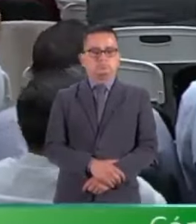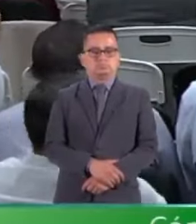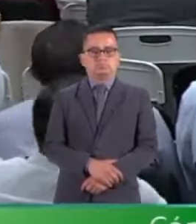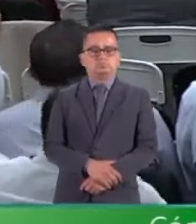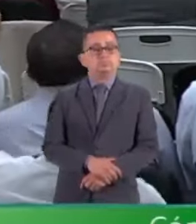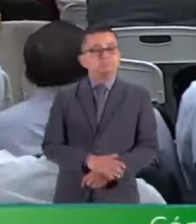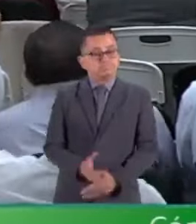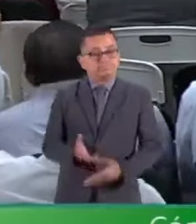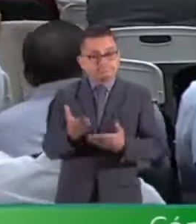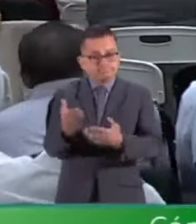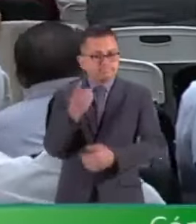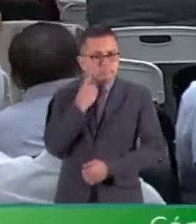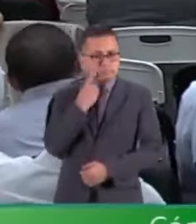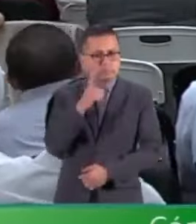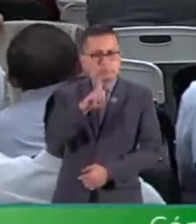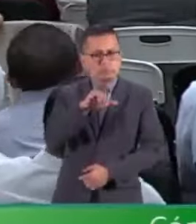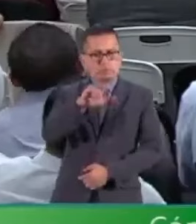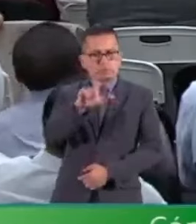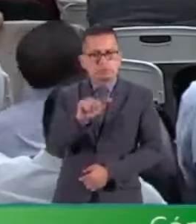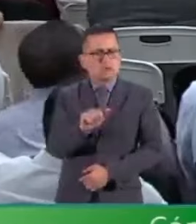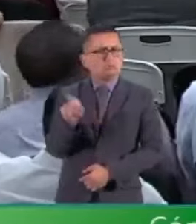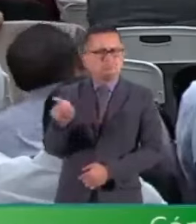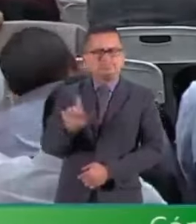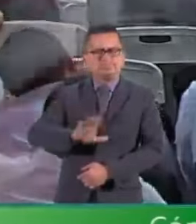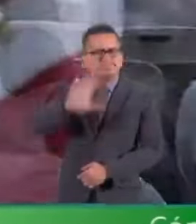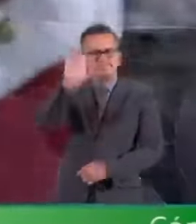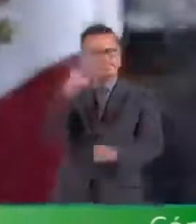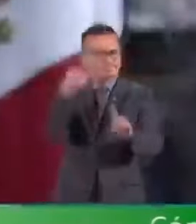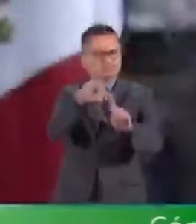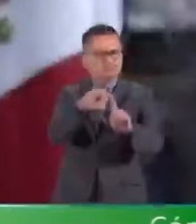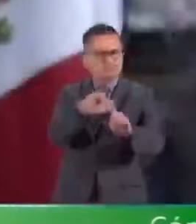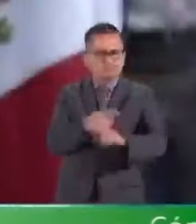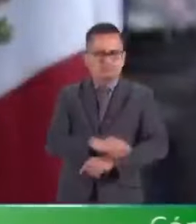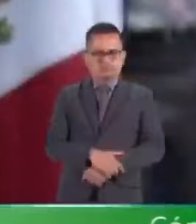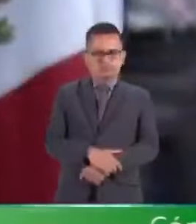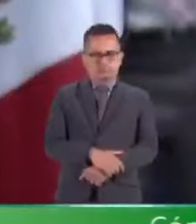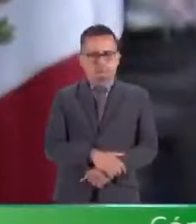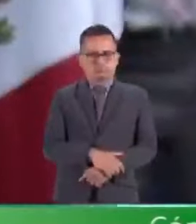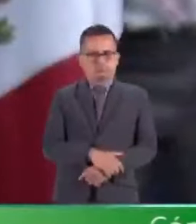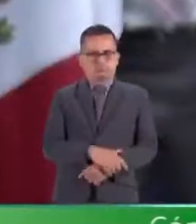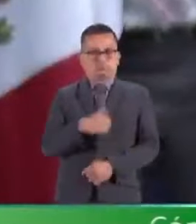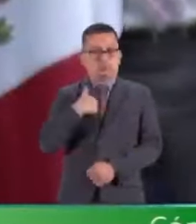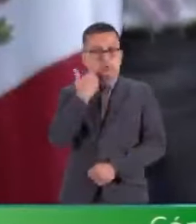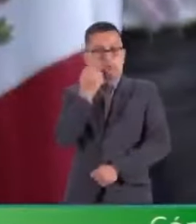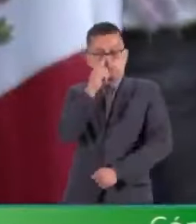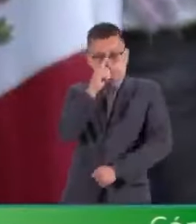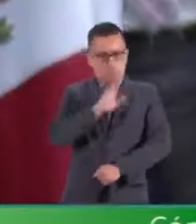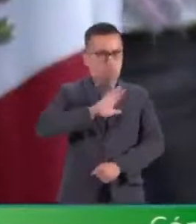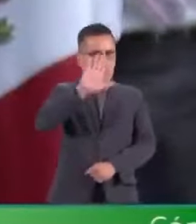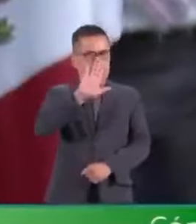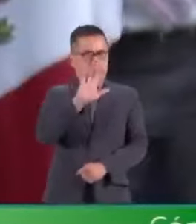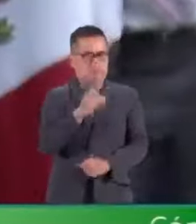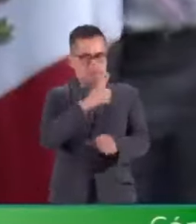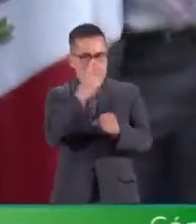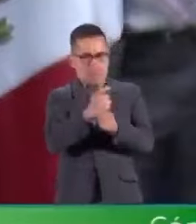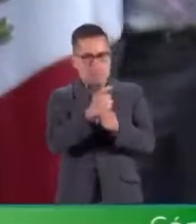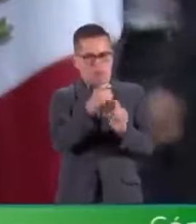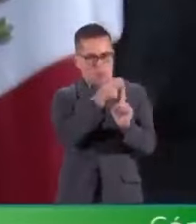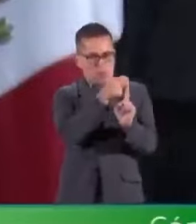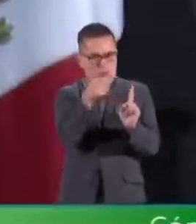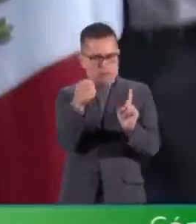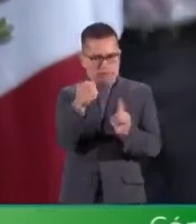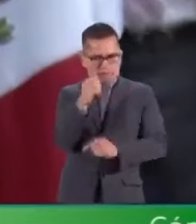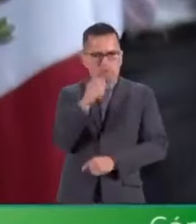Adelante, diputado Lilla. ¿Con qué objeto? Por moción de, primero de orden, y la voy a concluir con una